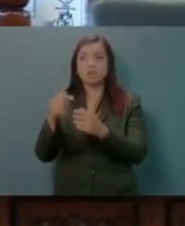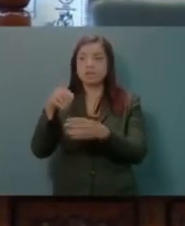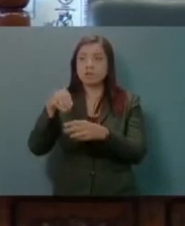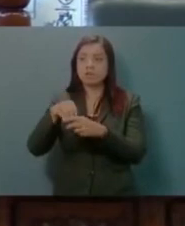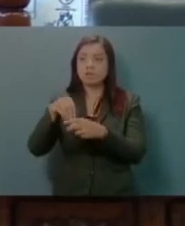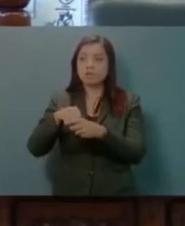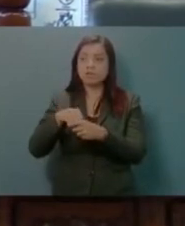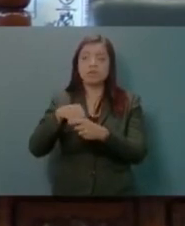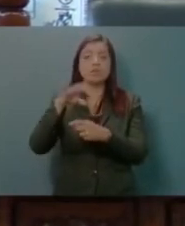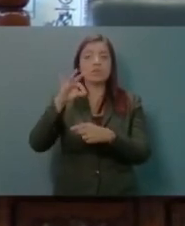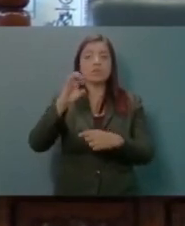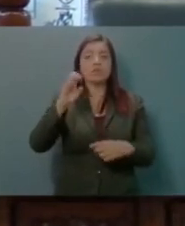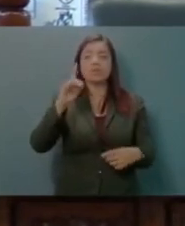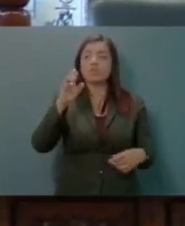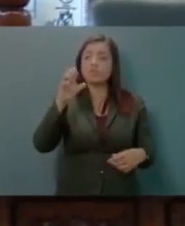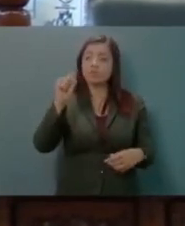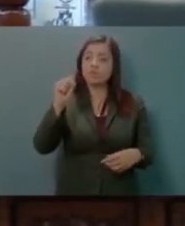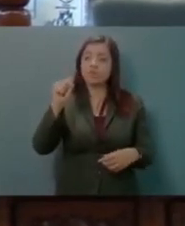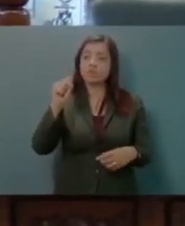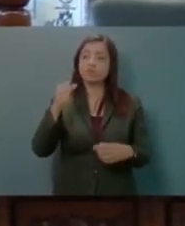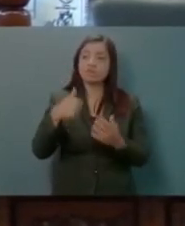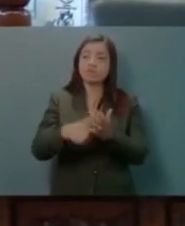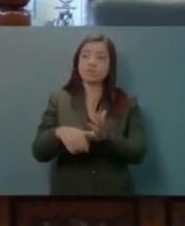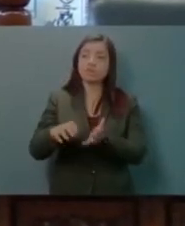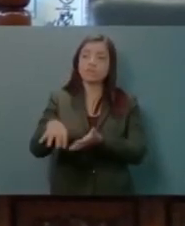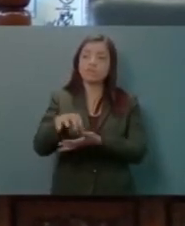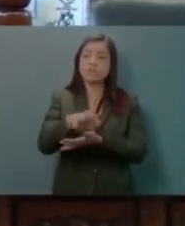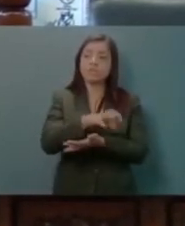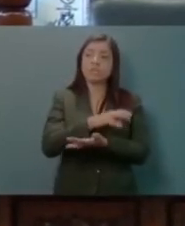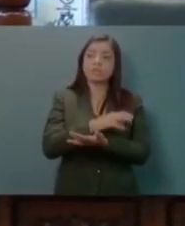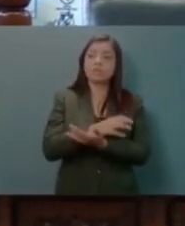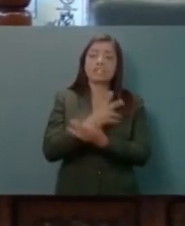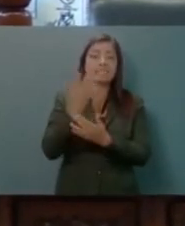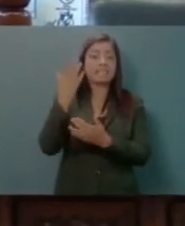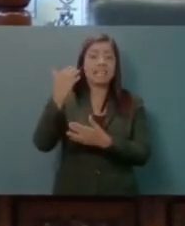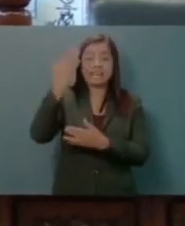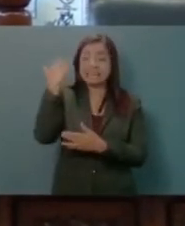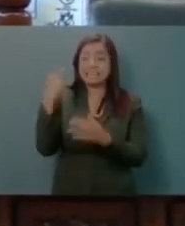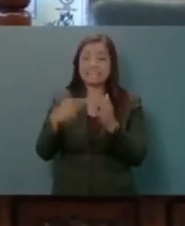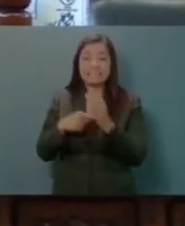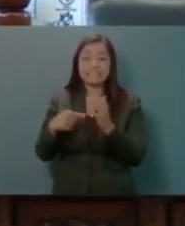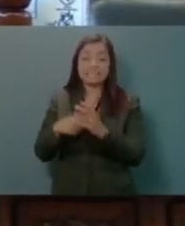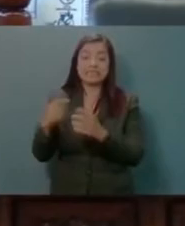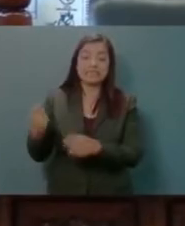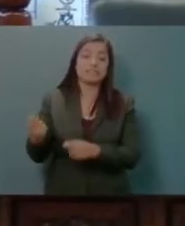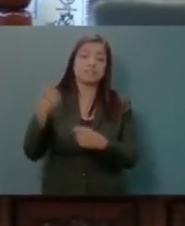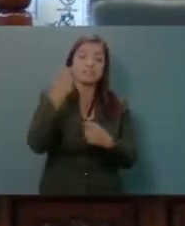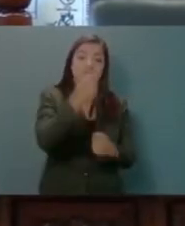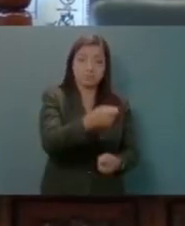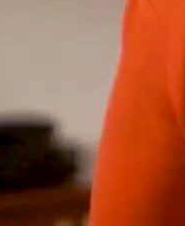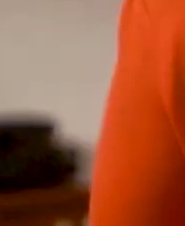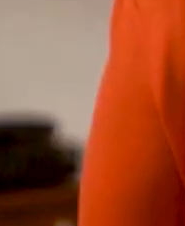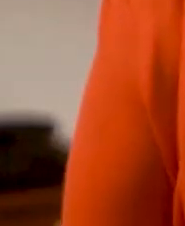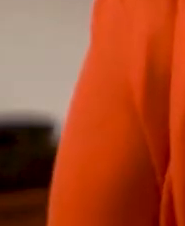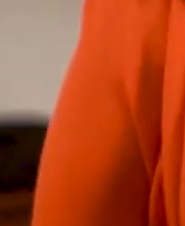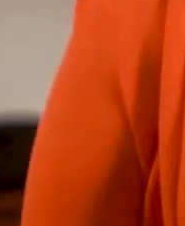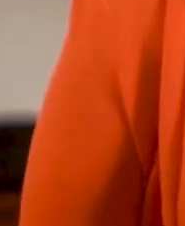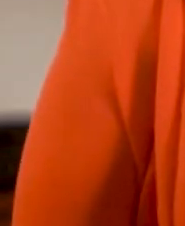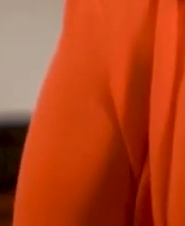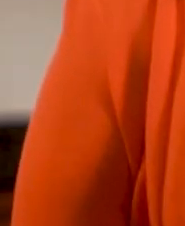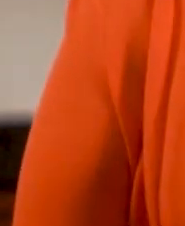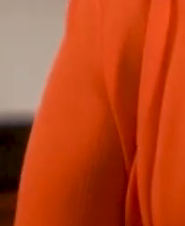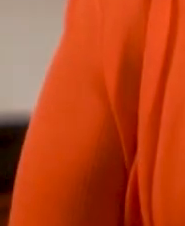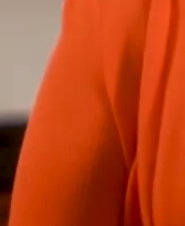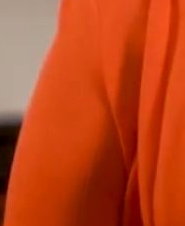para el Desarrollo Económico y Social de los municipios pendientes de entregar a las municipalidades. Sin